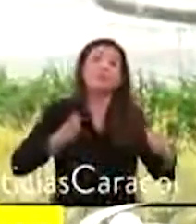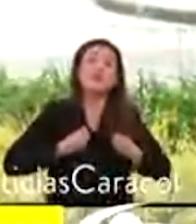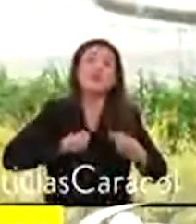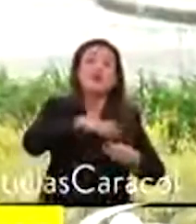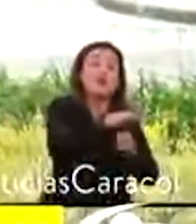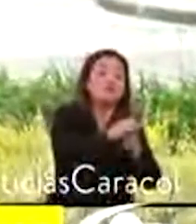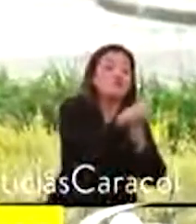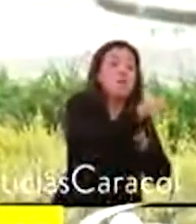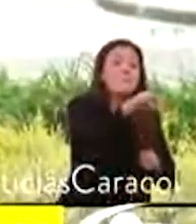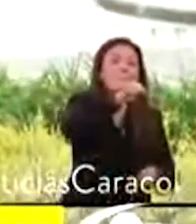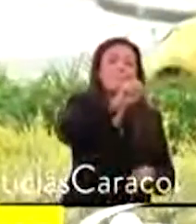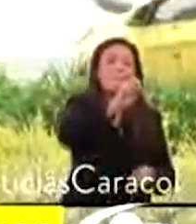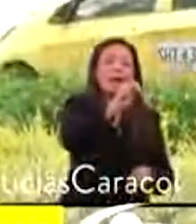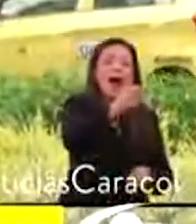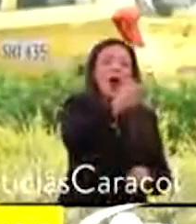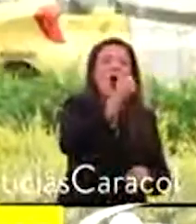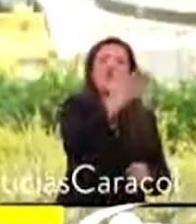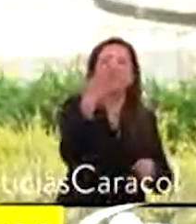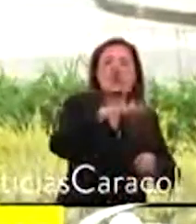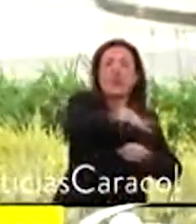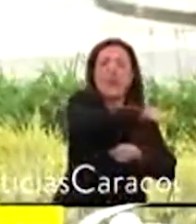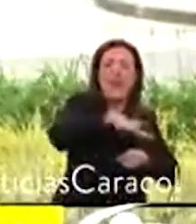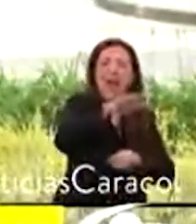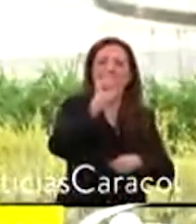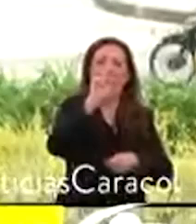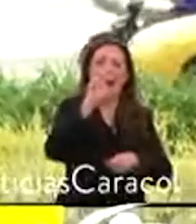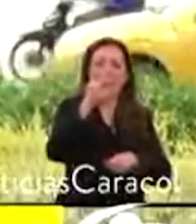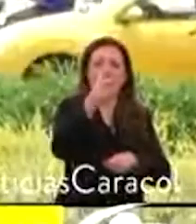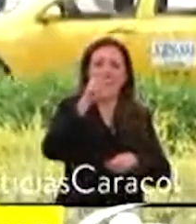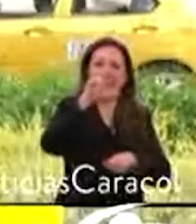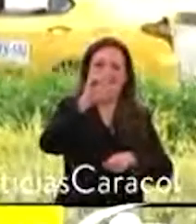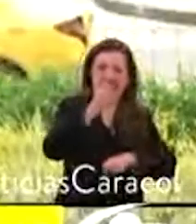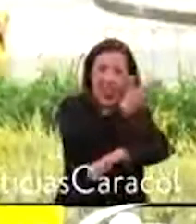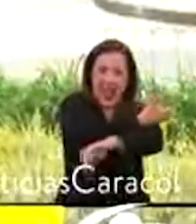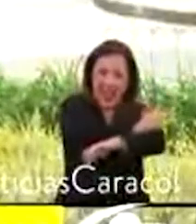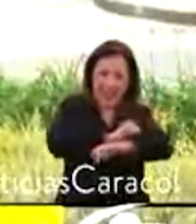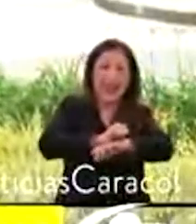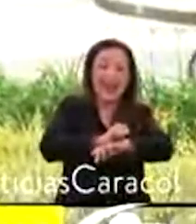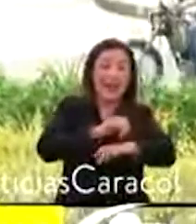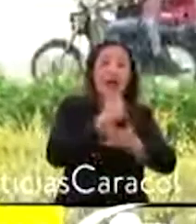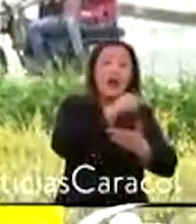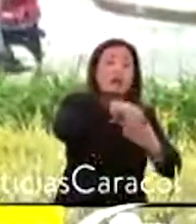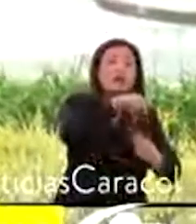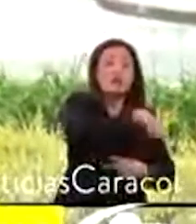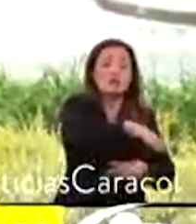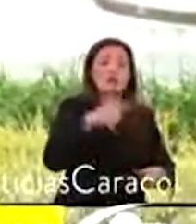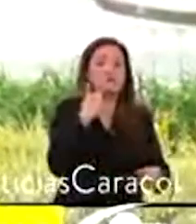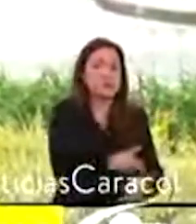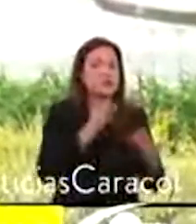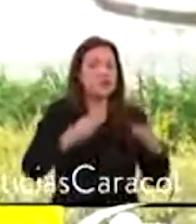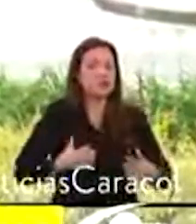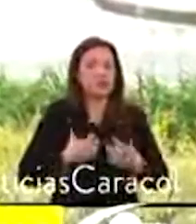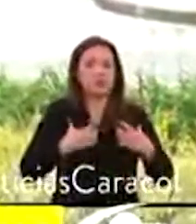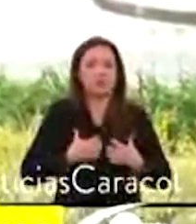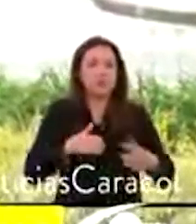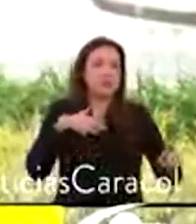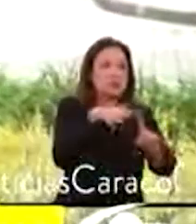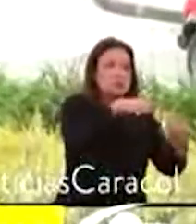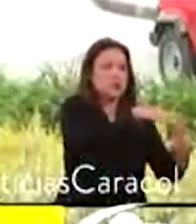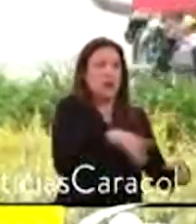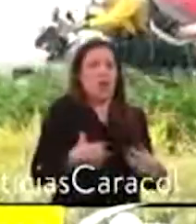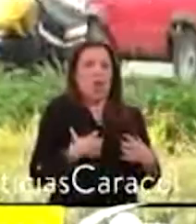Mango del municipio de Argelia manifiestan que la presencia de este grupo armado ilegal ha generado temor y zozobra en todos los